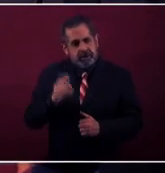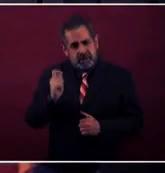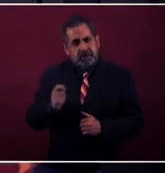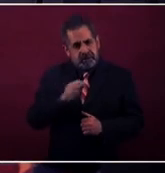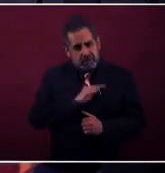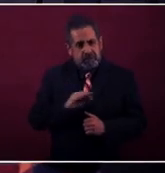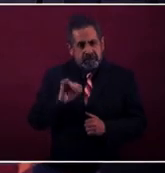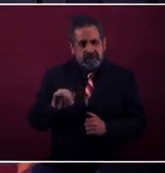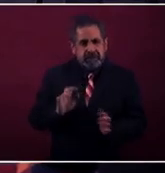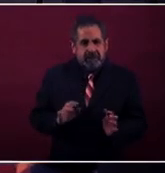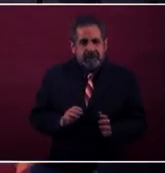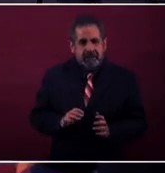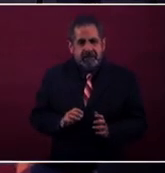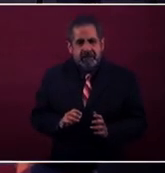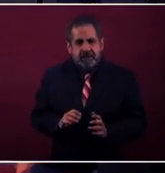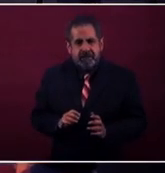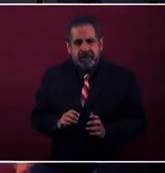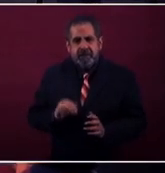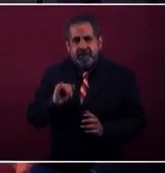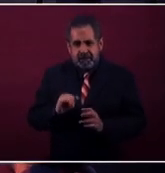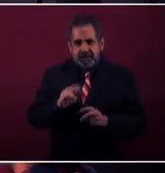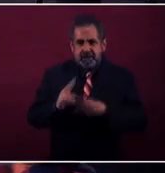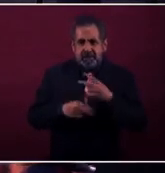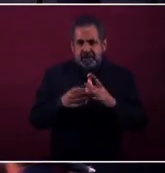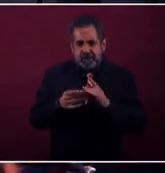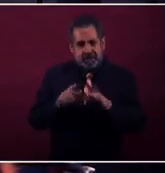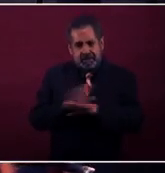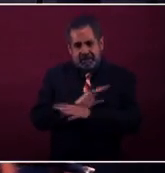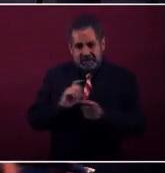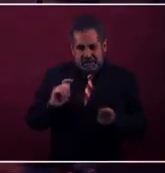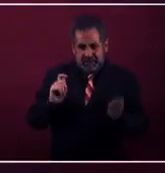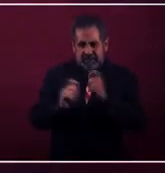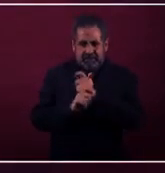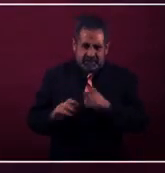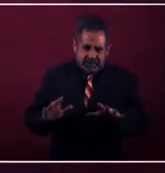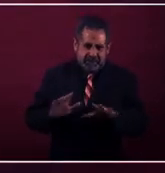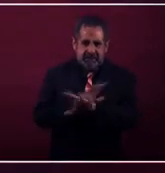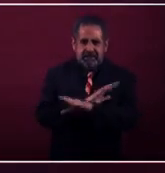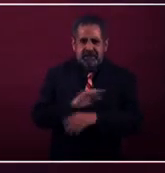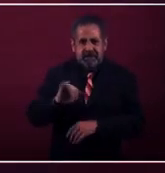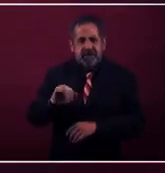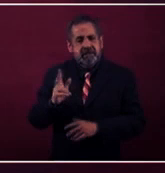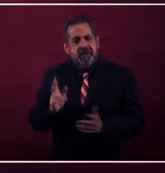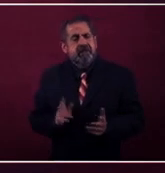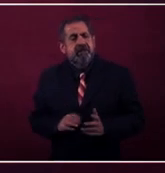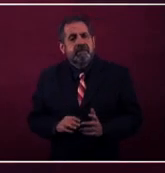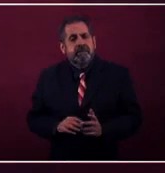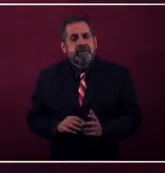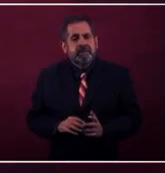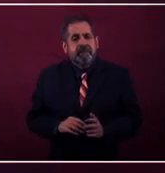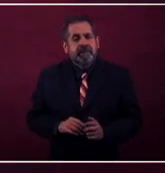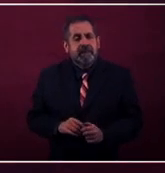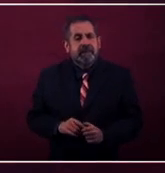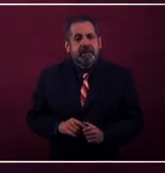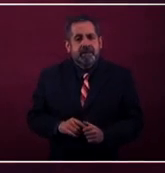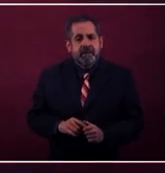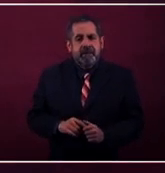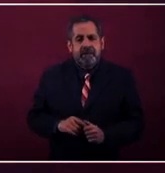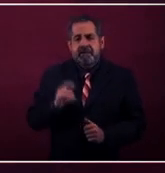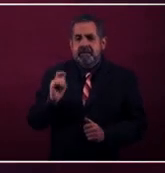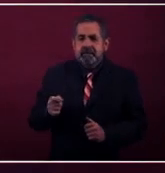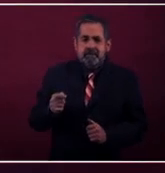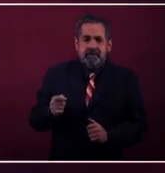sí estamos llevando a cabo una transformación. Entonces, como